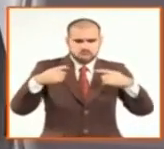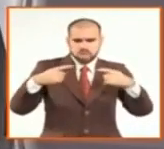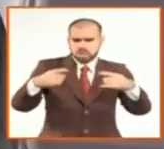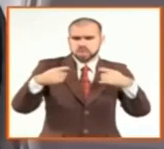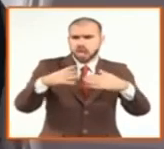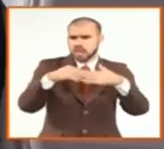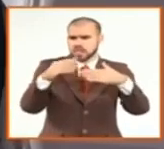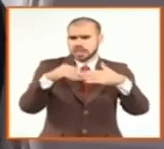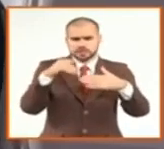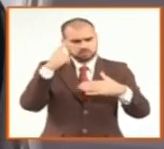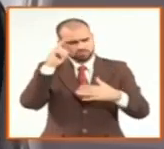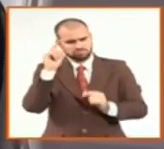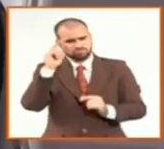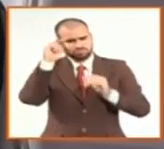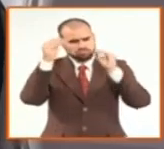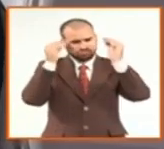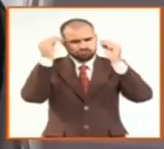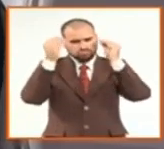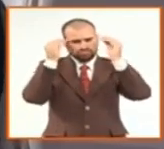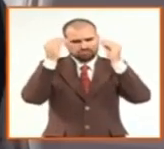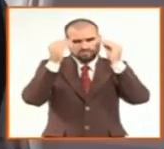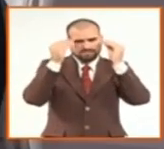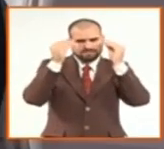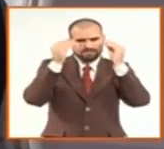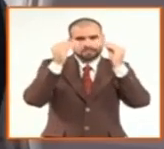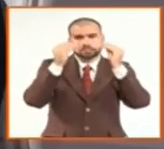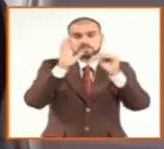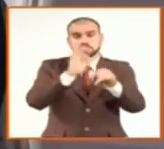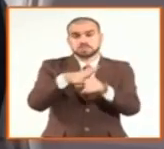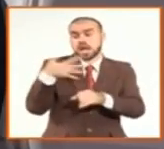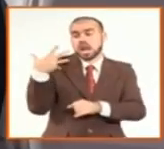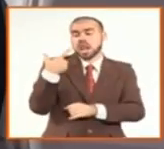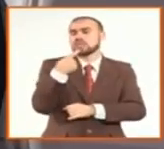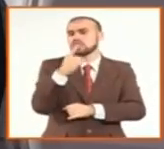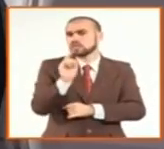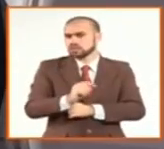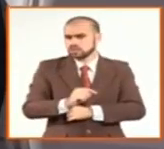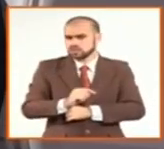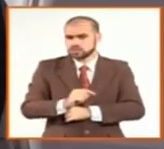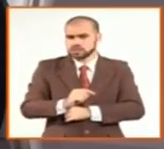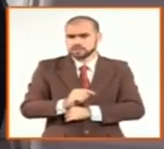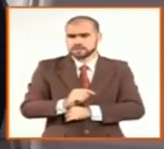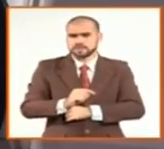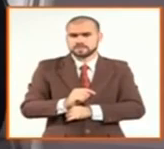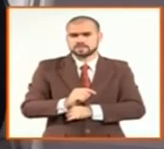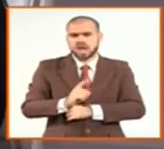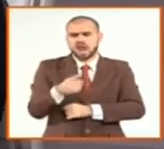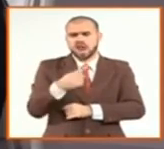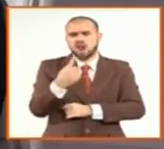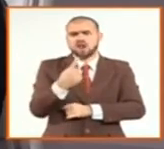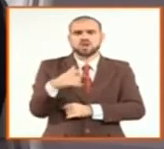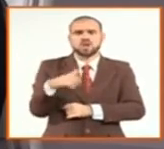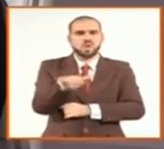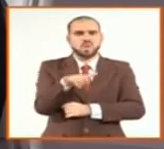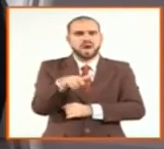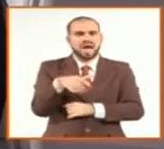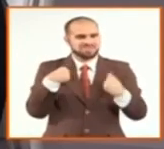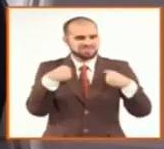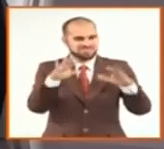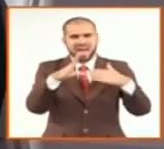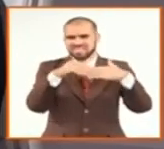aproximaciones o cuentas que se hicieron, un reclamo de que de alguna manera no podíamos pasivamente permitir que las